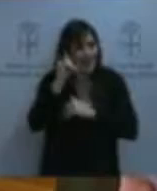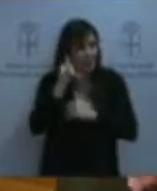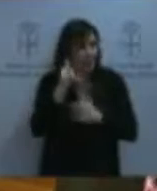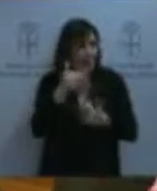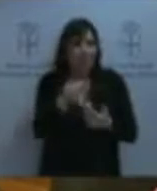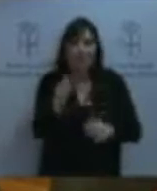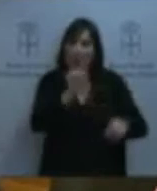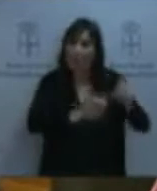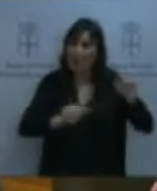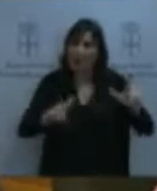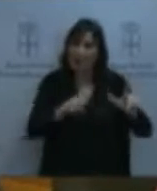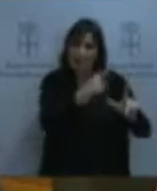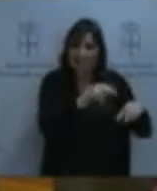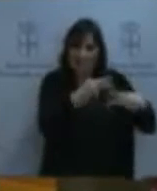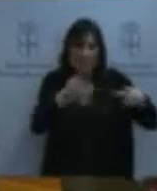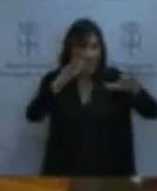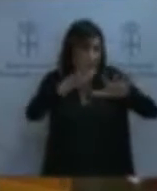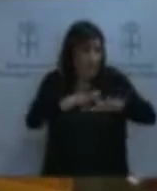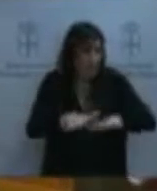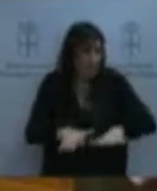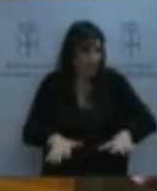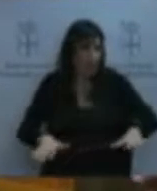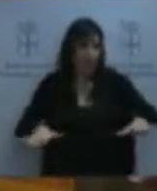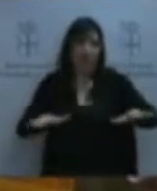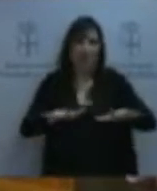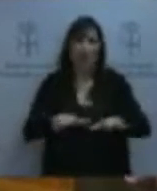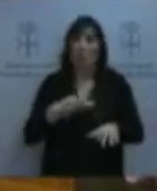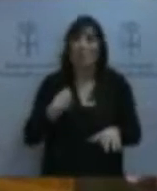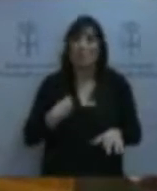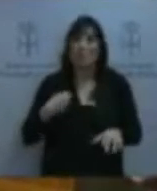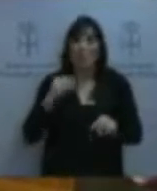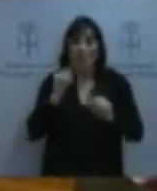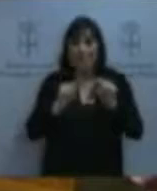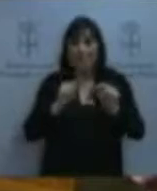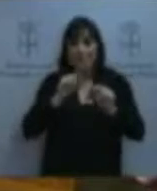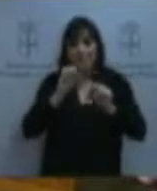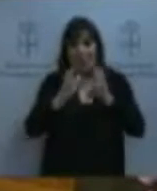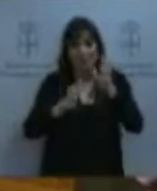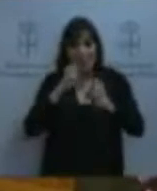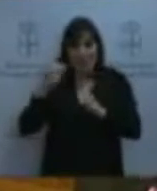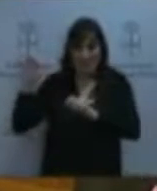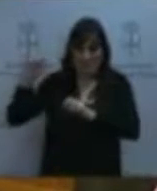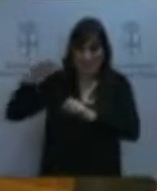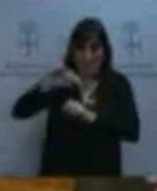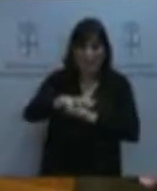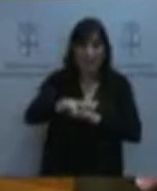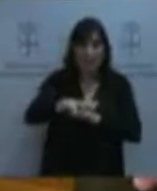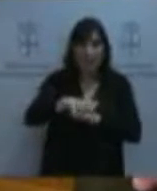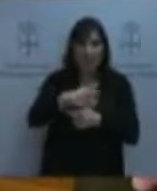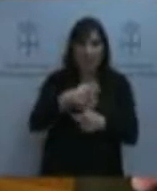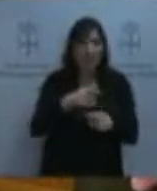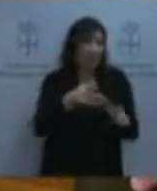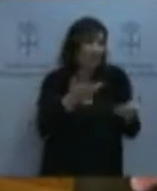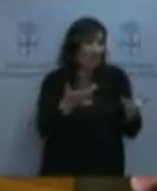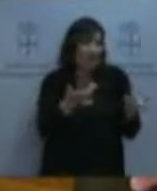tenemos en el caso de las especies invasoras. Así, la lentitud administrativa es la que permite que estas especies se vuelvan incontrolables. Porque